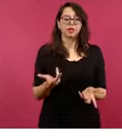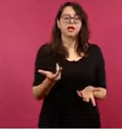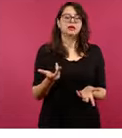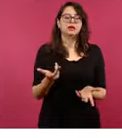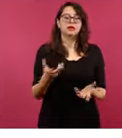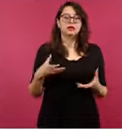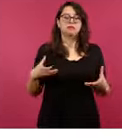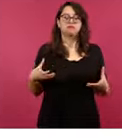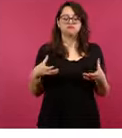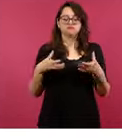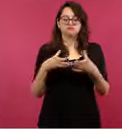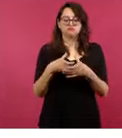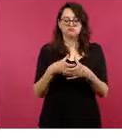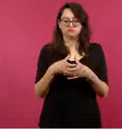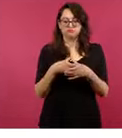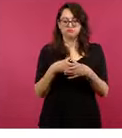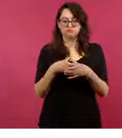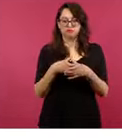Proceso.